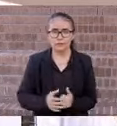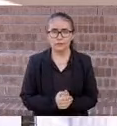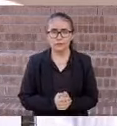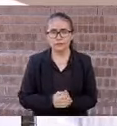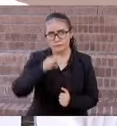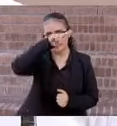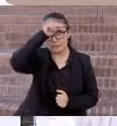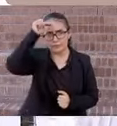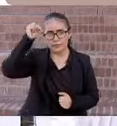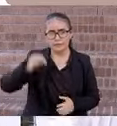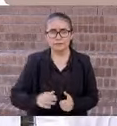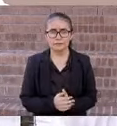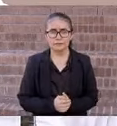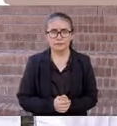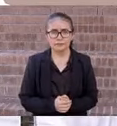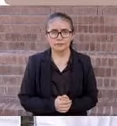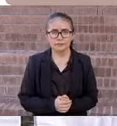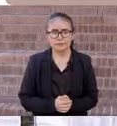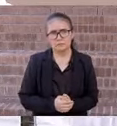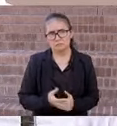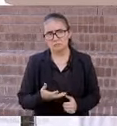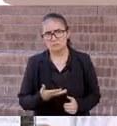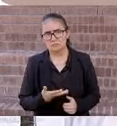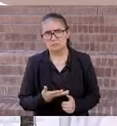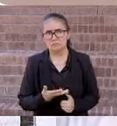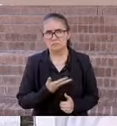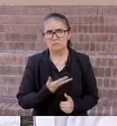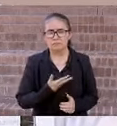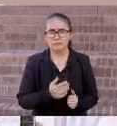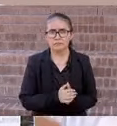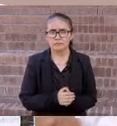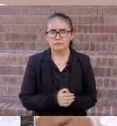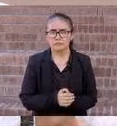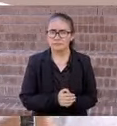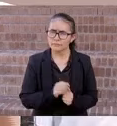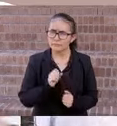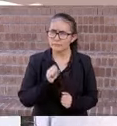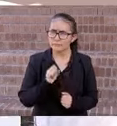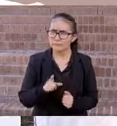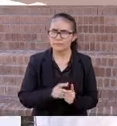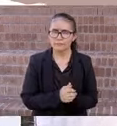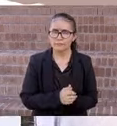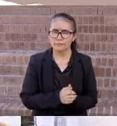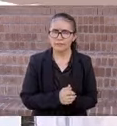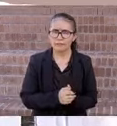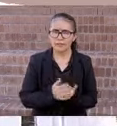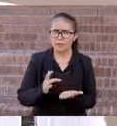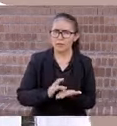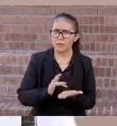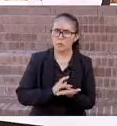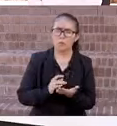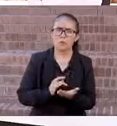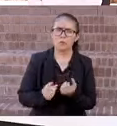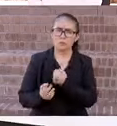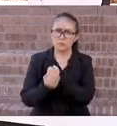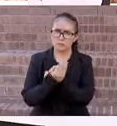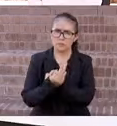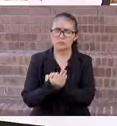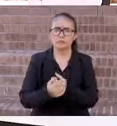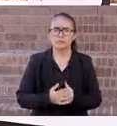nayarit tengo también el apoyo el respaldo